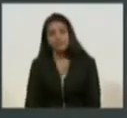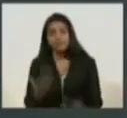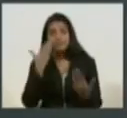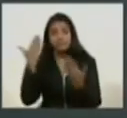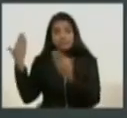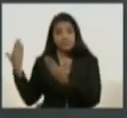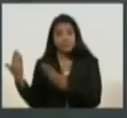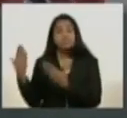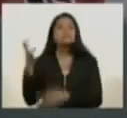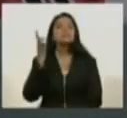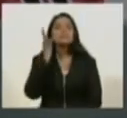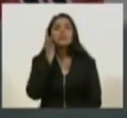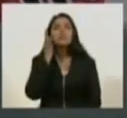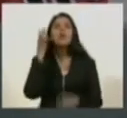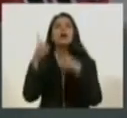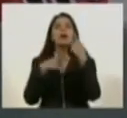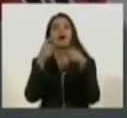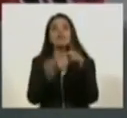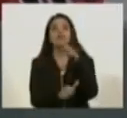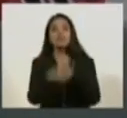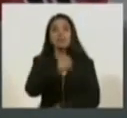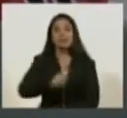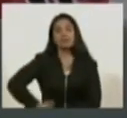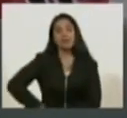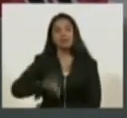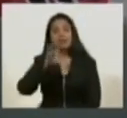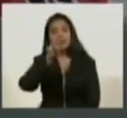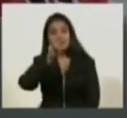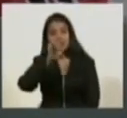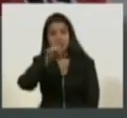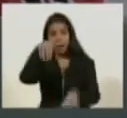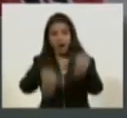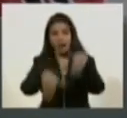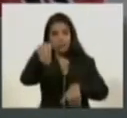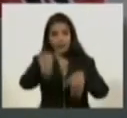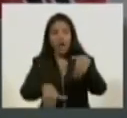entonces declaraciones de la vicepresidenta del Consejo Nacional Electoral, quien aportó.